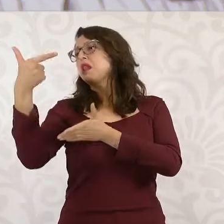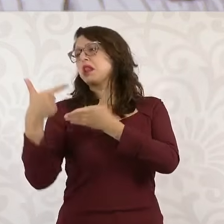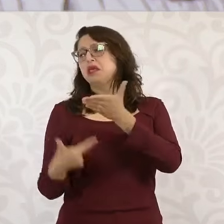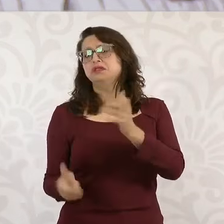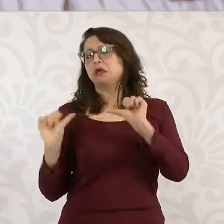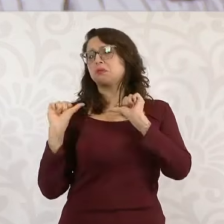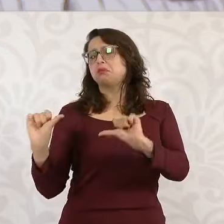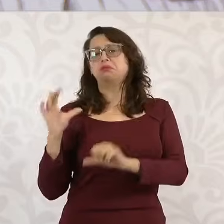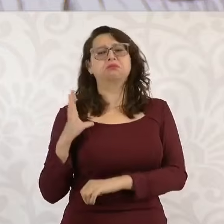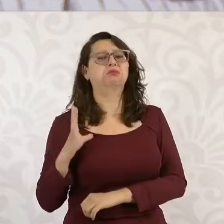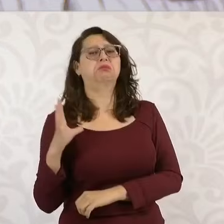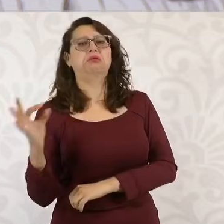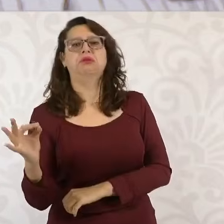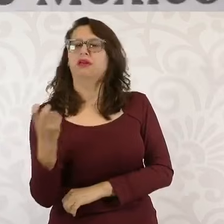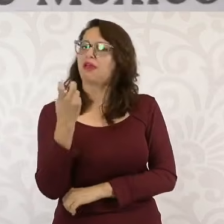pluri.